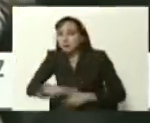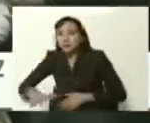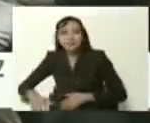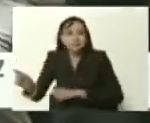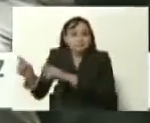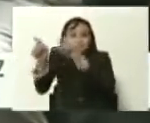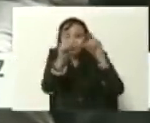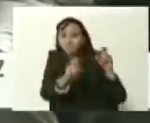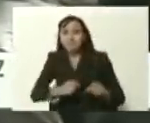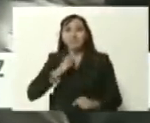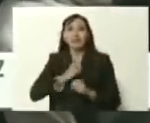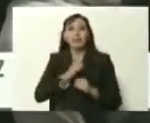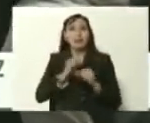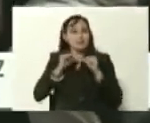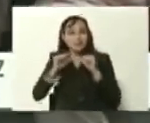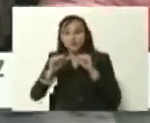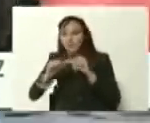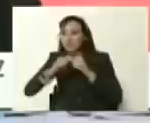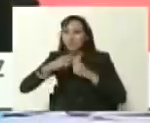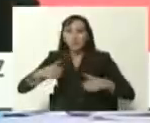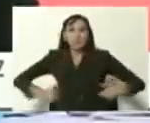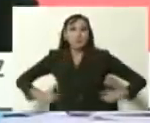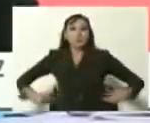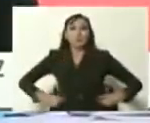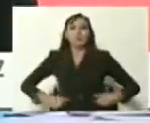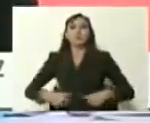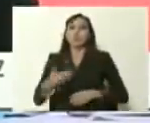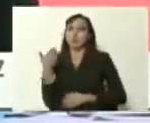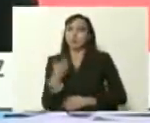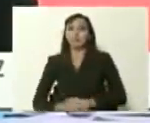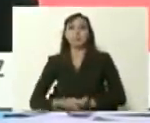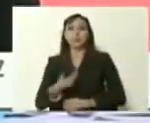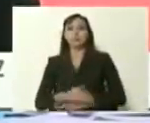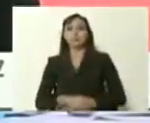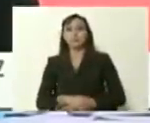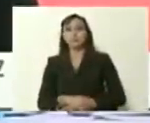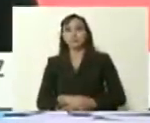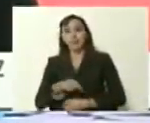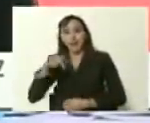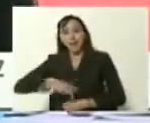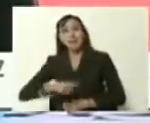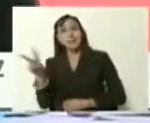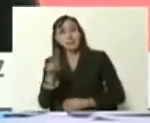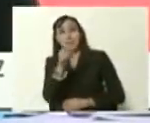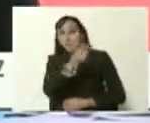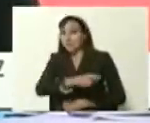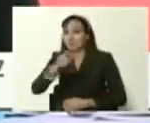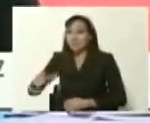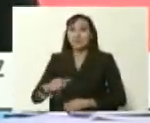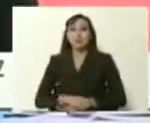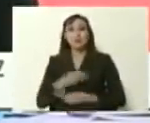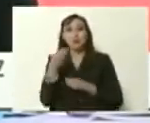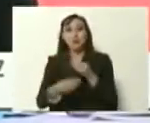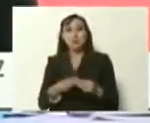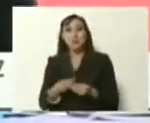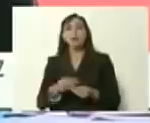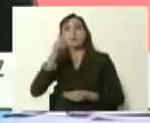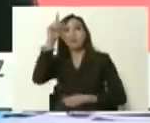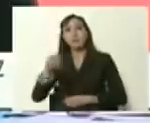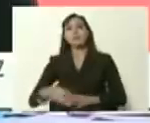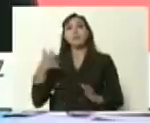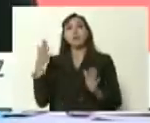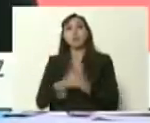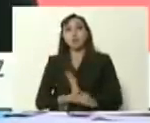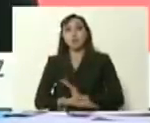para seguir trabajando, solamente es posible desde la propia venezolanidad y seguramente desde